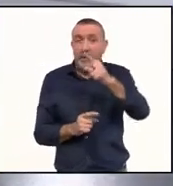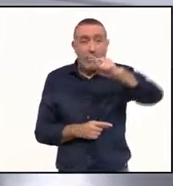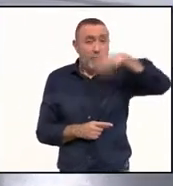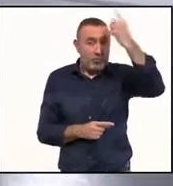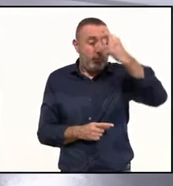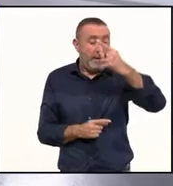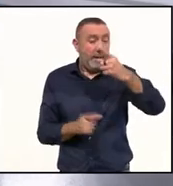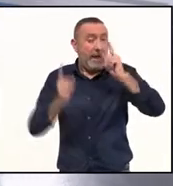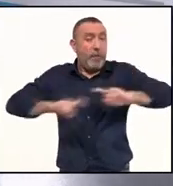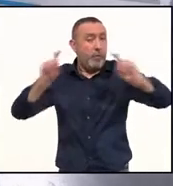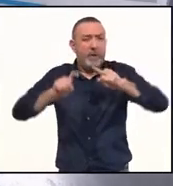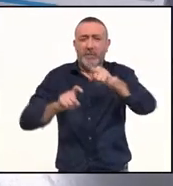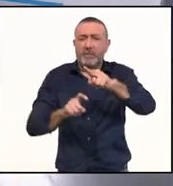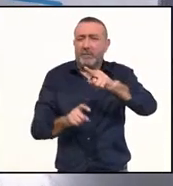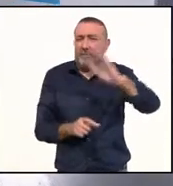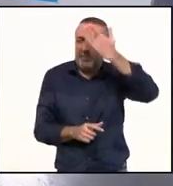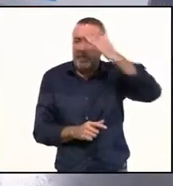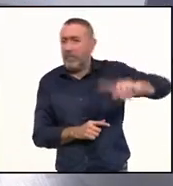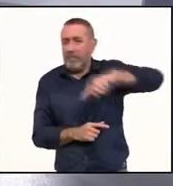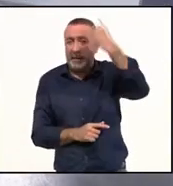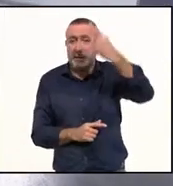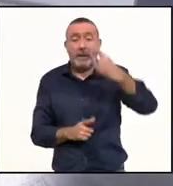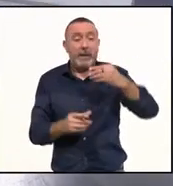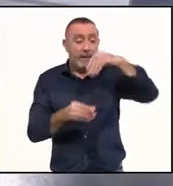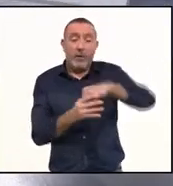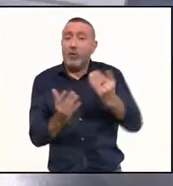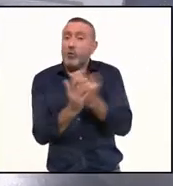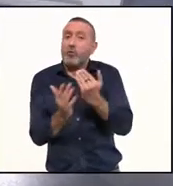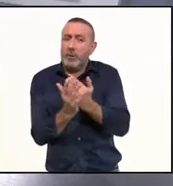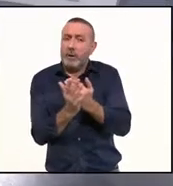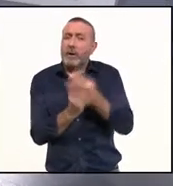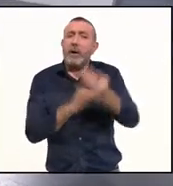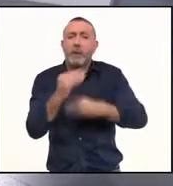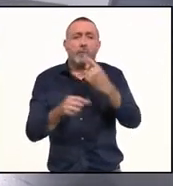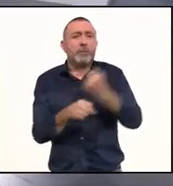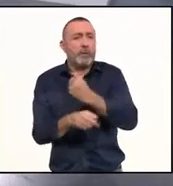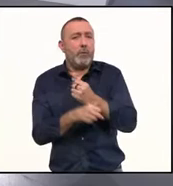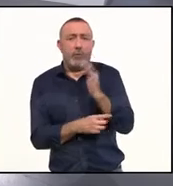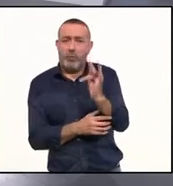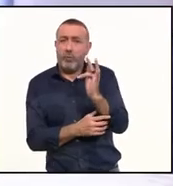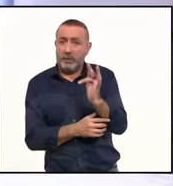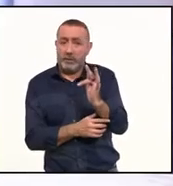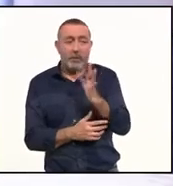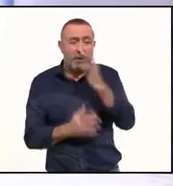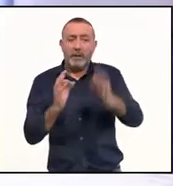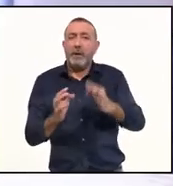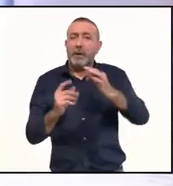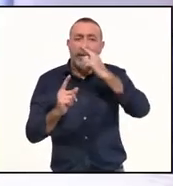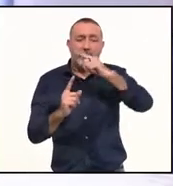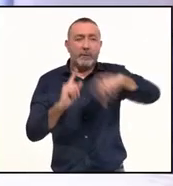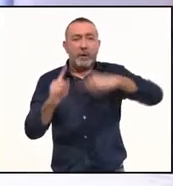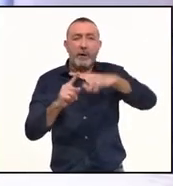cuna de todo y que con los niños y niñas los colegios está naciendo una tarea muy muy positiva porque aparte de que celebran todas las campañas